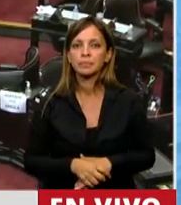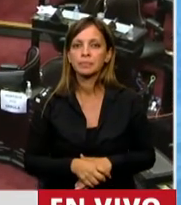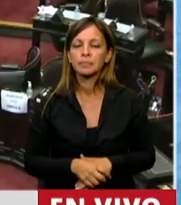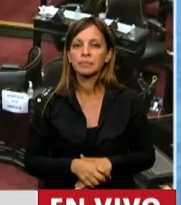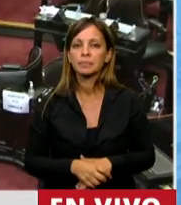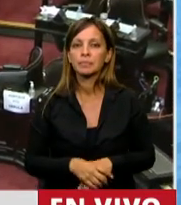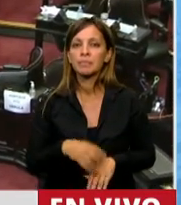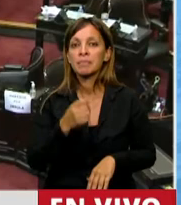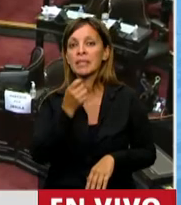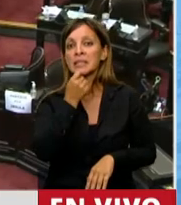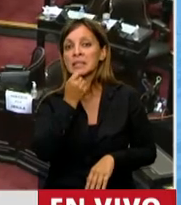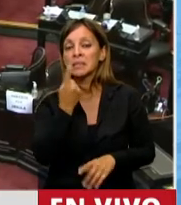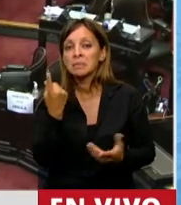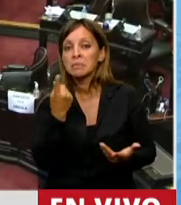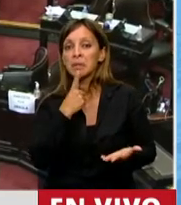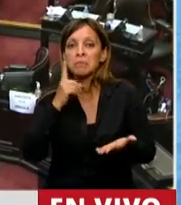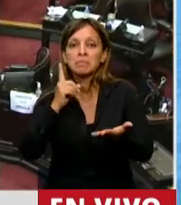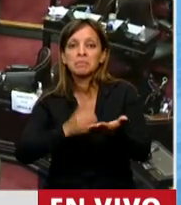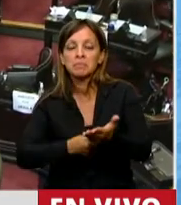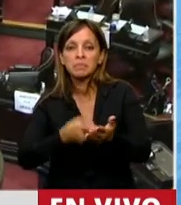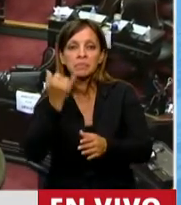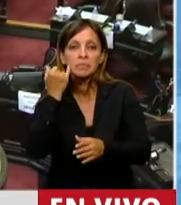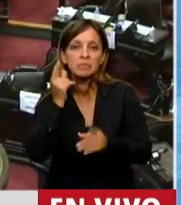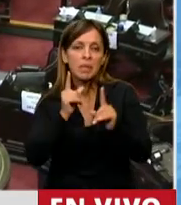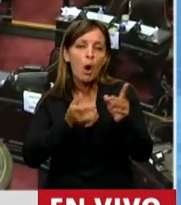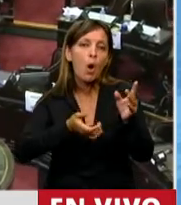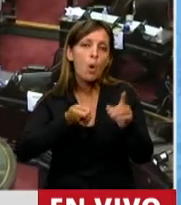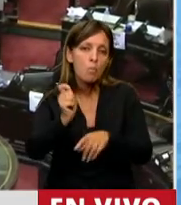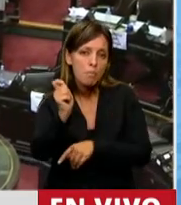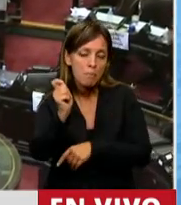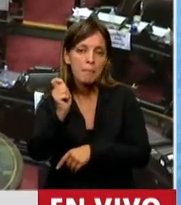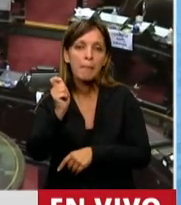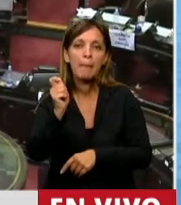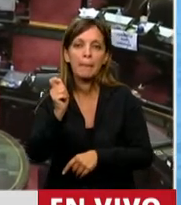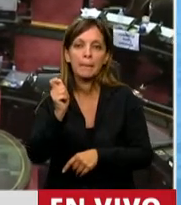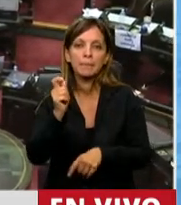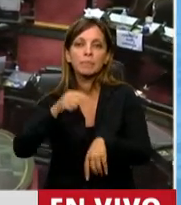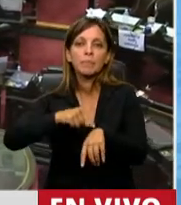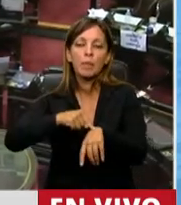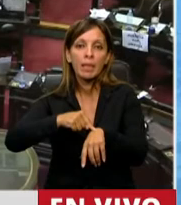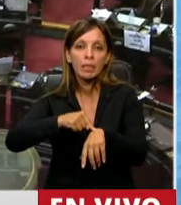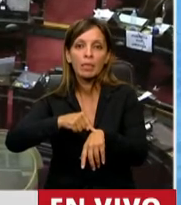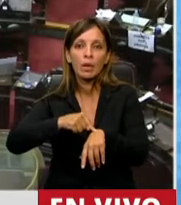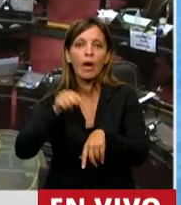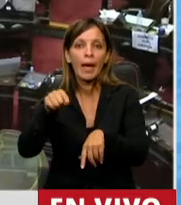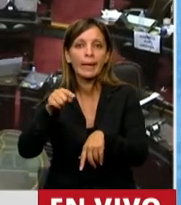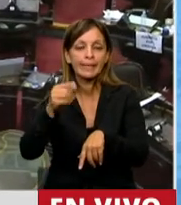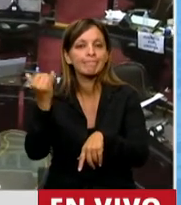En la medida que decida que hubiese sido ya la cuestión judicial, para entonces vamos a tener el